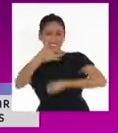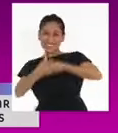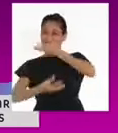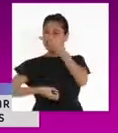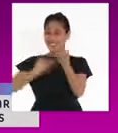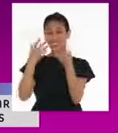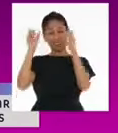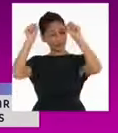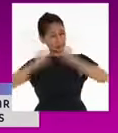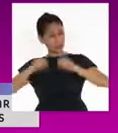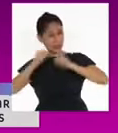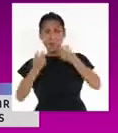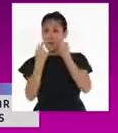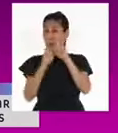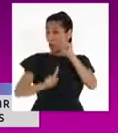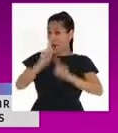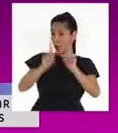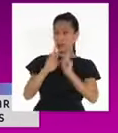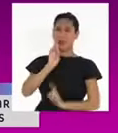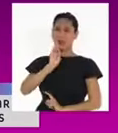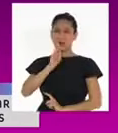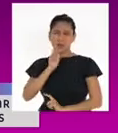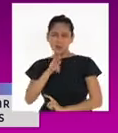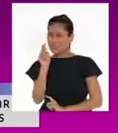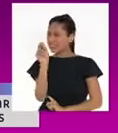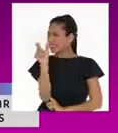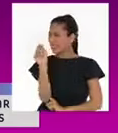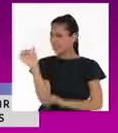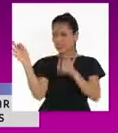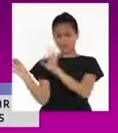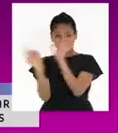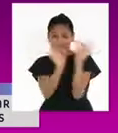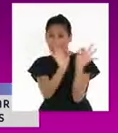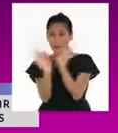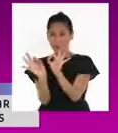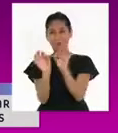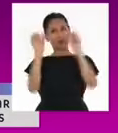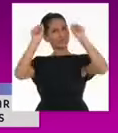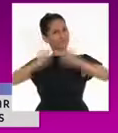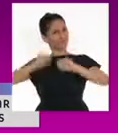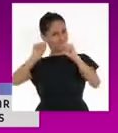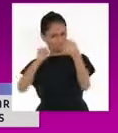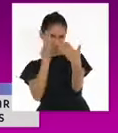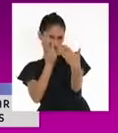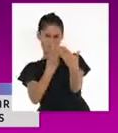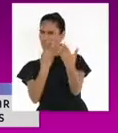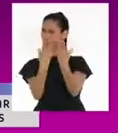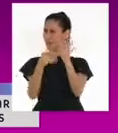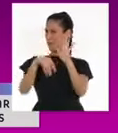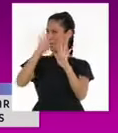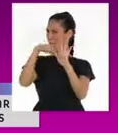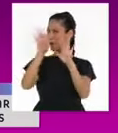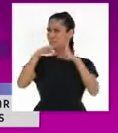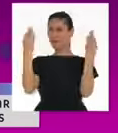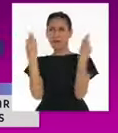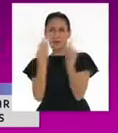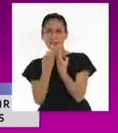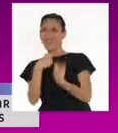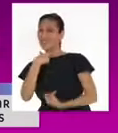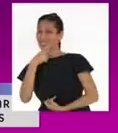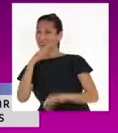son similares entre ellas? Sí. Parece que hay más familiares que prefieren mirar